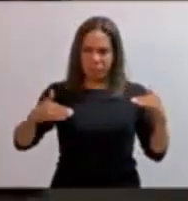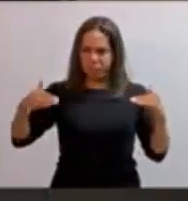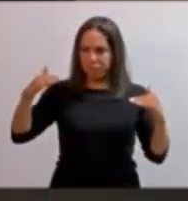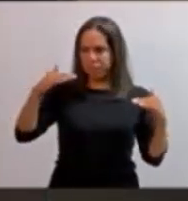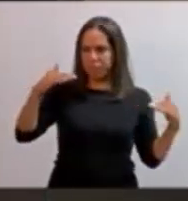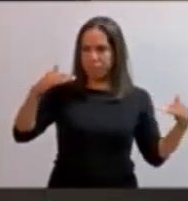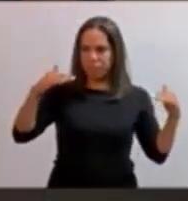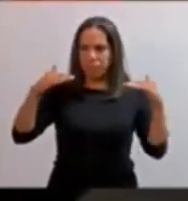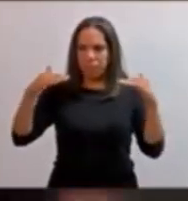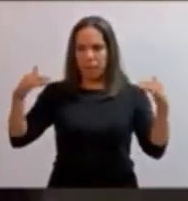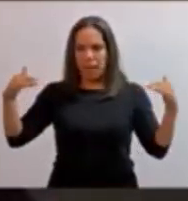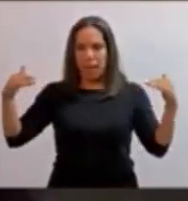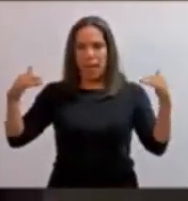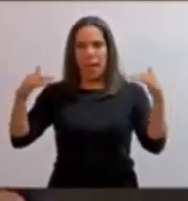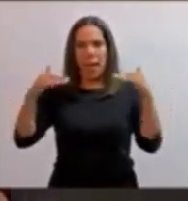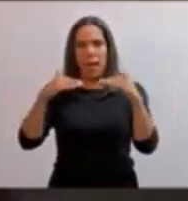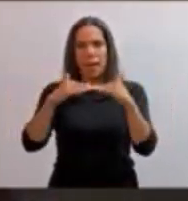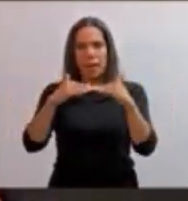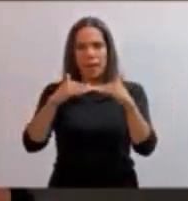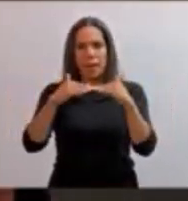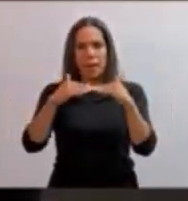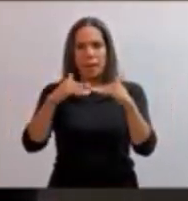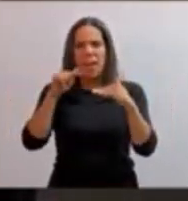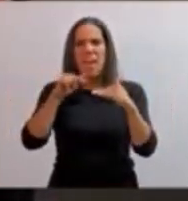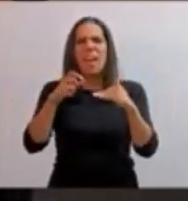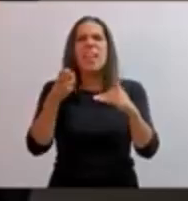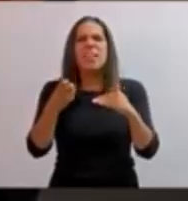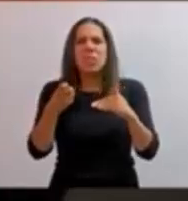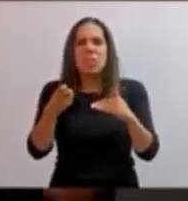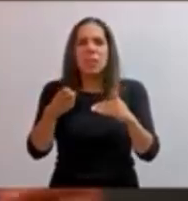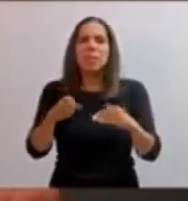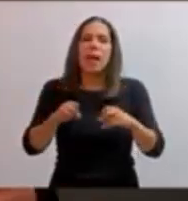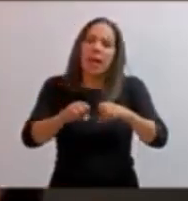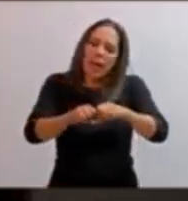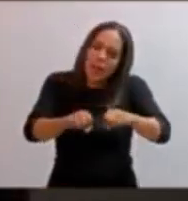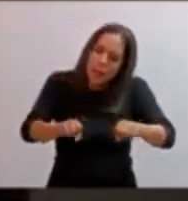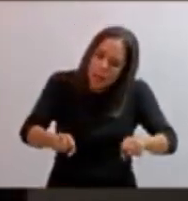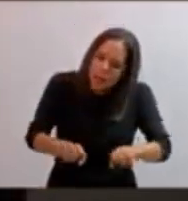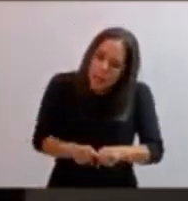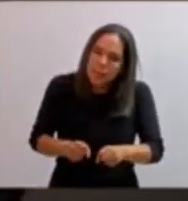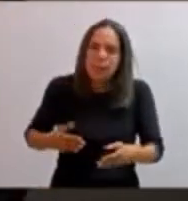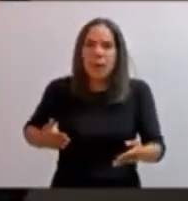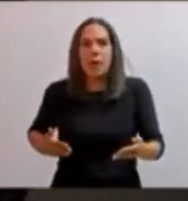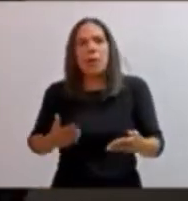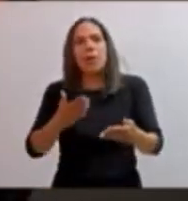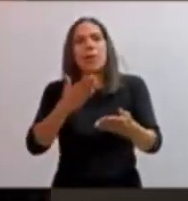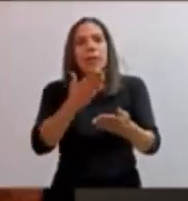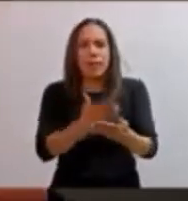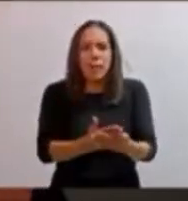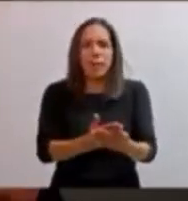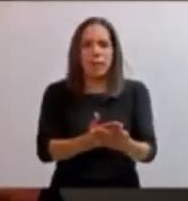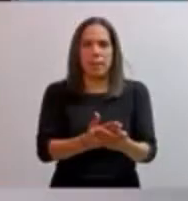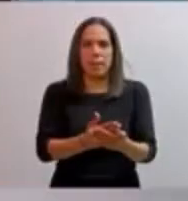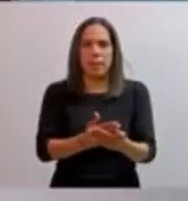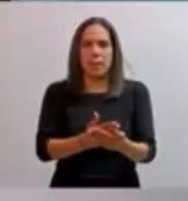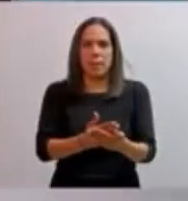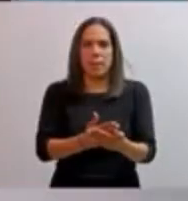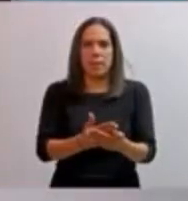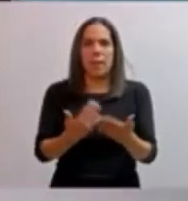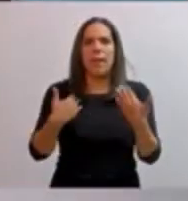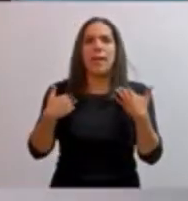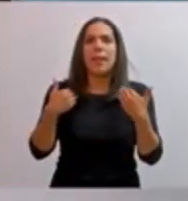reflexión, de estar en las aulas con los maestros, de escucharlos y también de